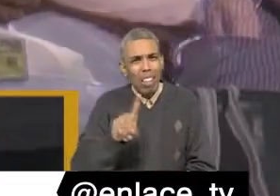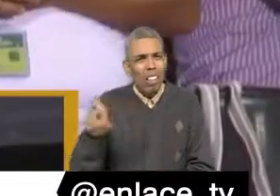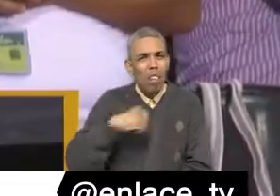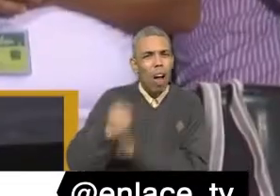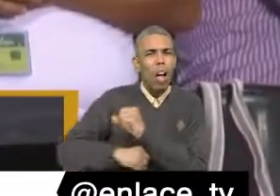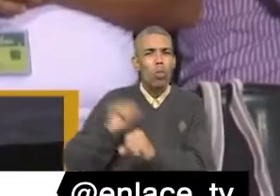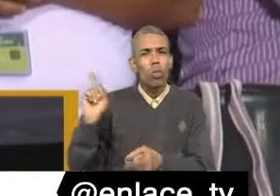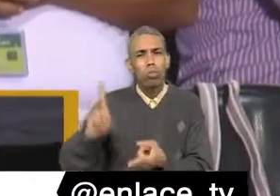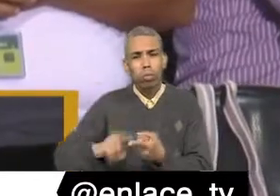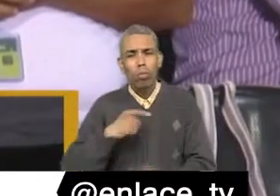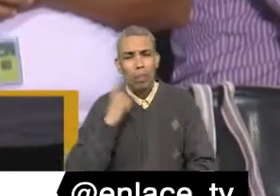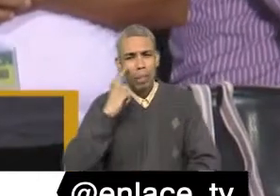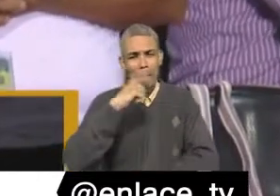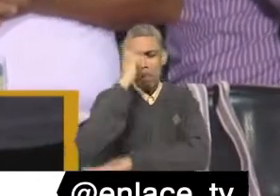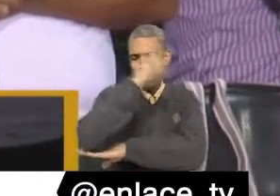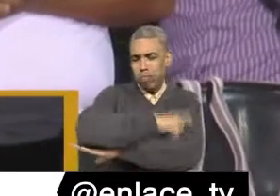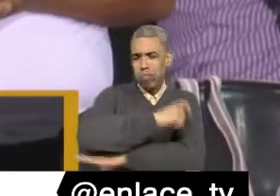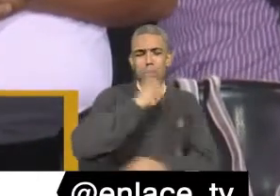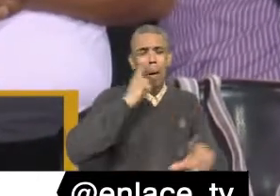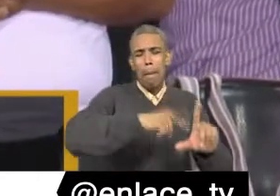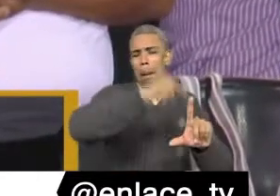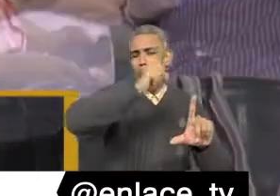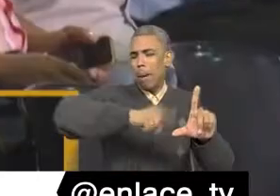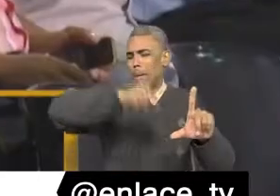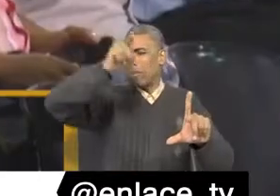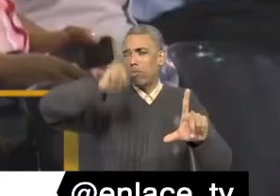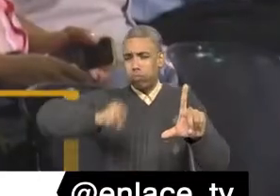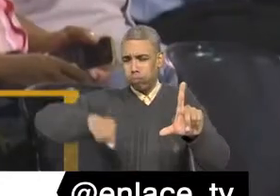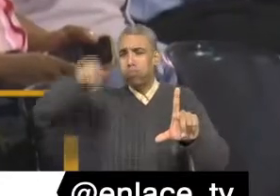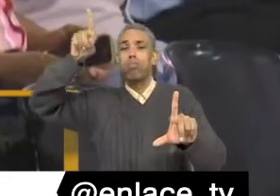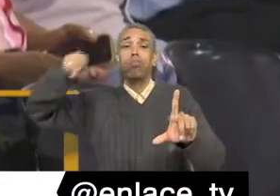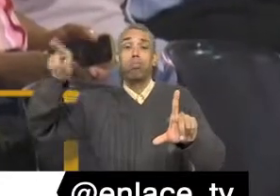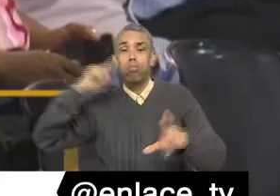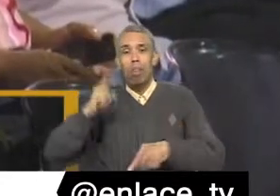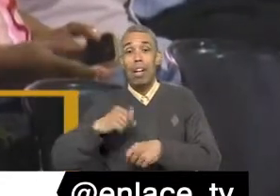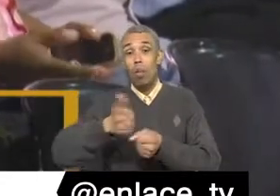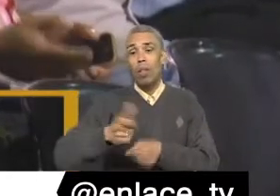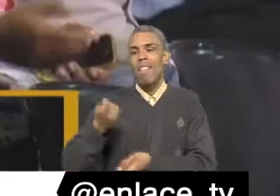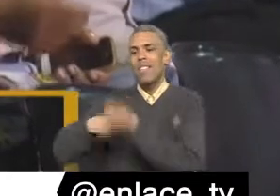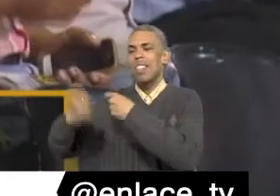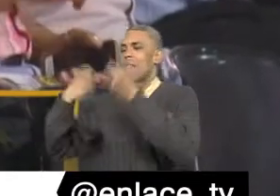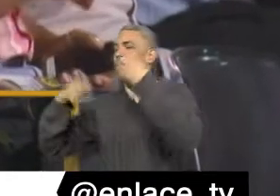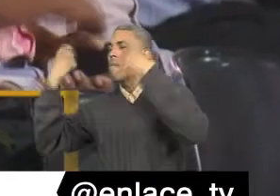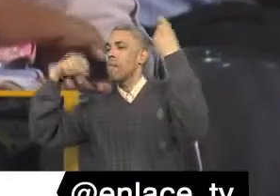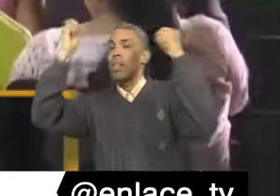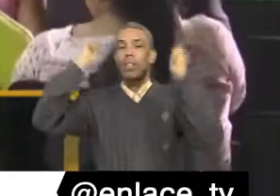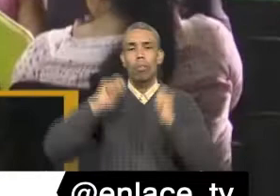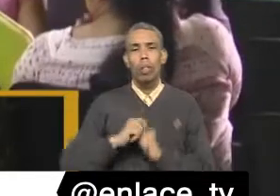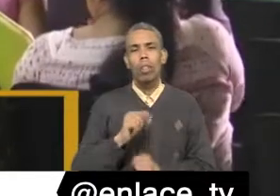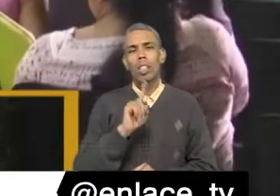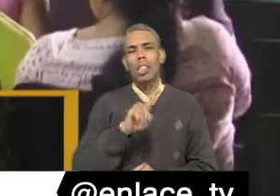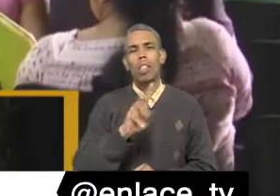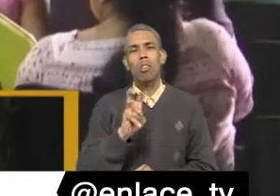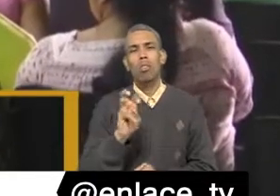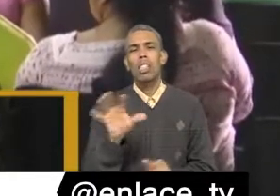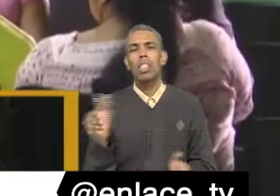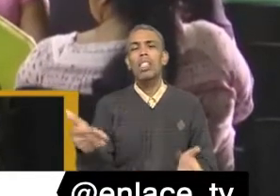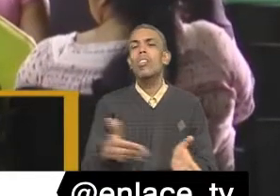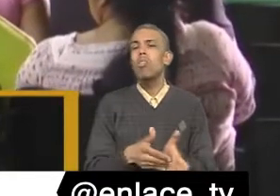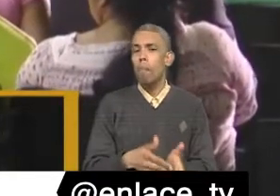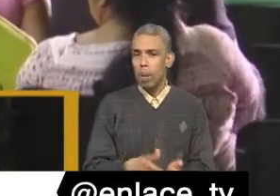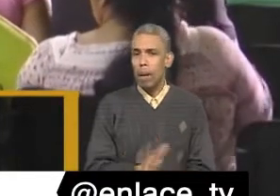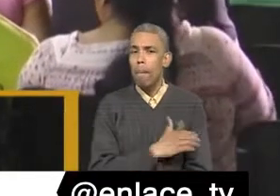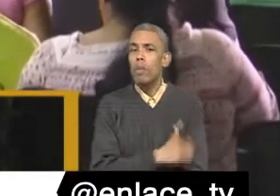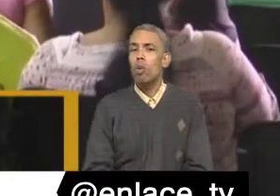entregado al engrandecimiento de Ecopetrol, y vemos que no ha habido una justicia en la repartición de esto y se han generado muchos